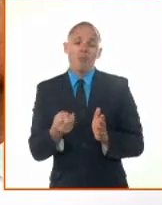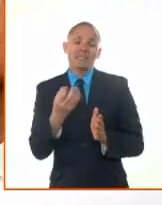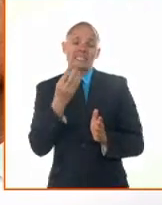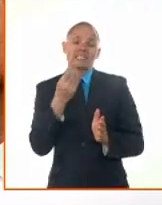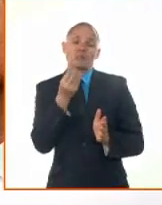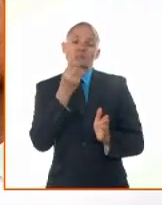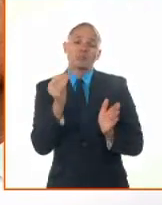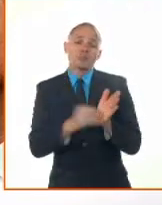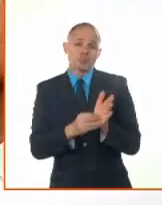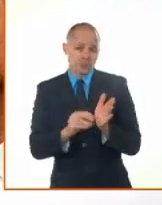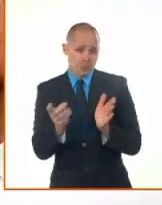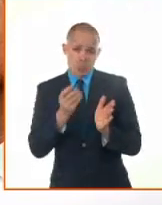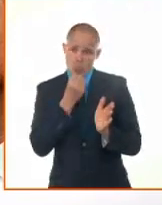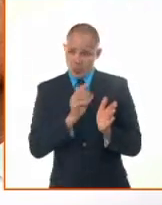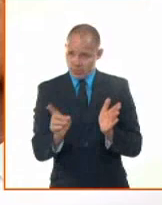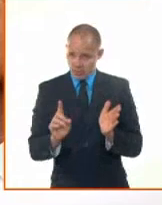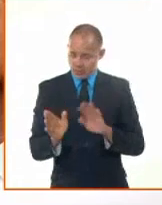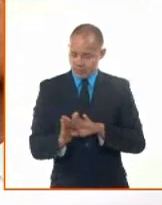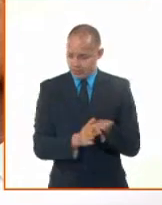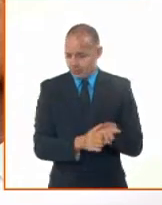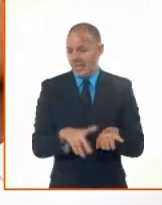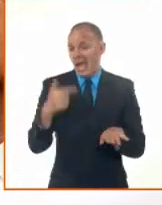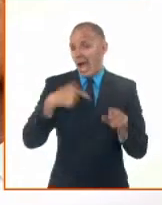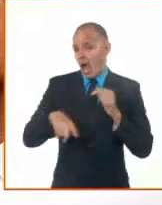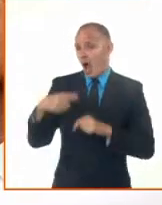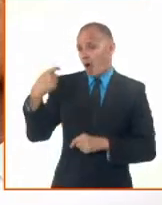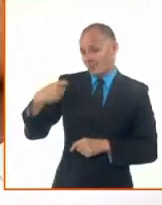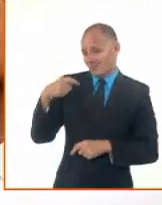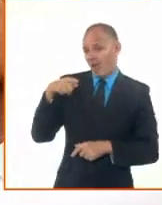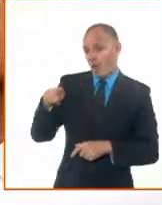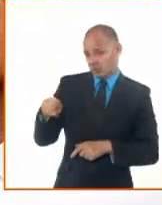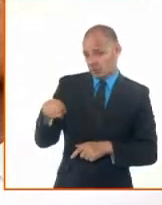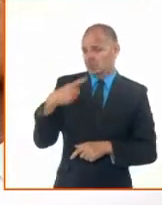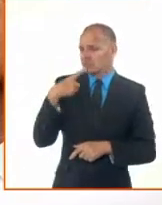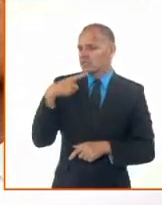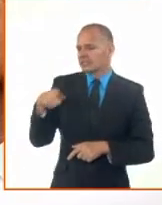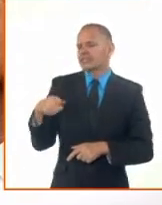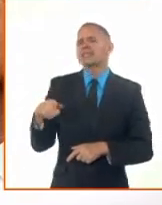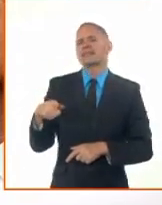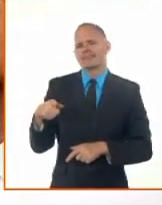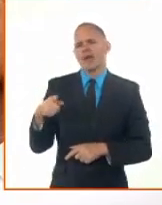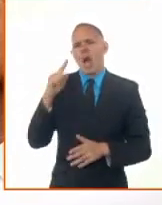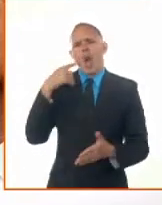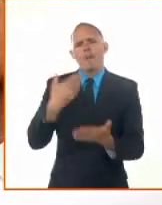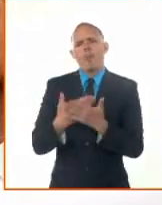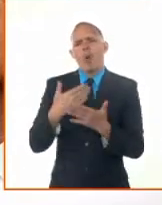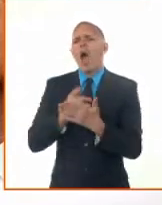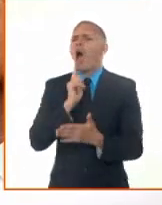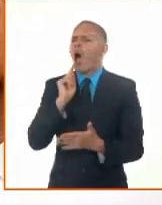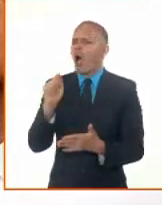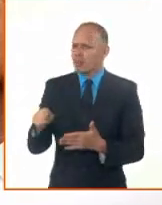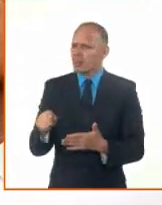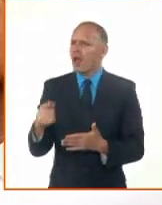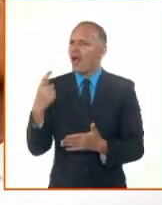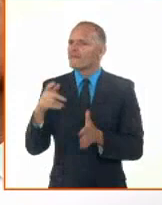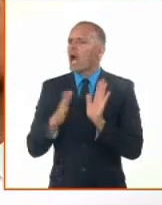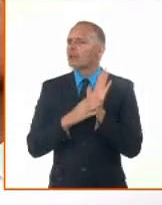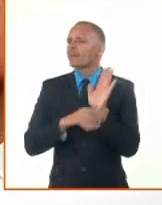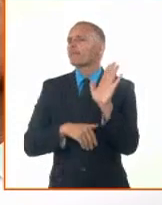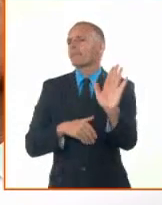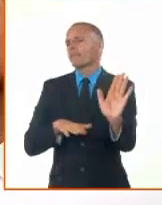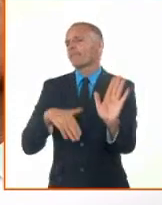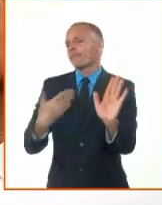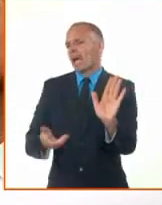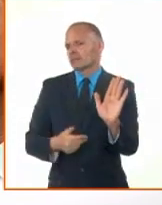tiene nuevas evidencias no conocida y que no se han presentado públicamente todavía que harían el caso más fuerte